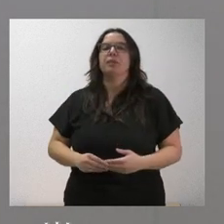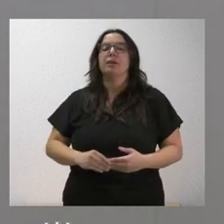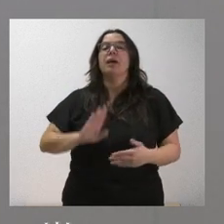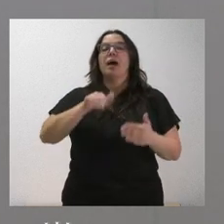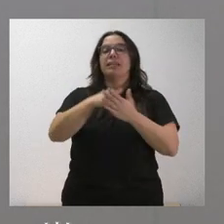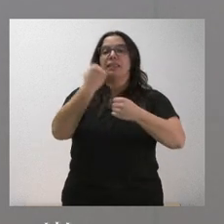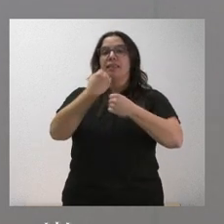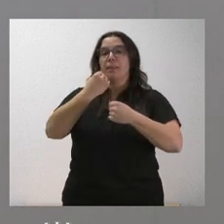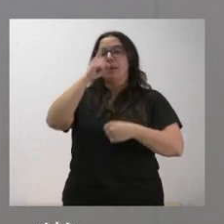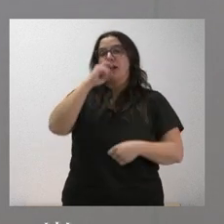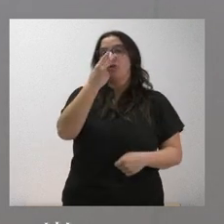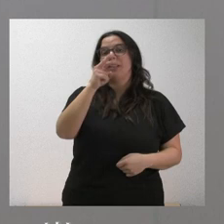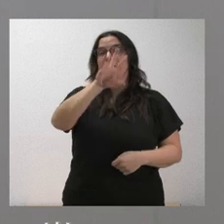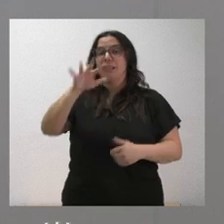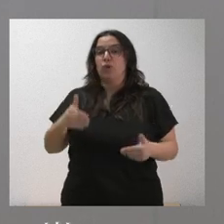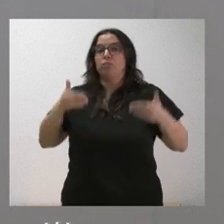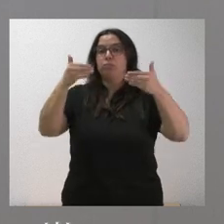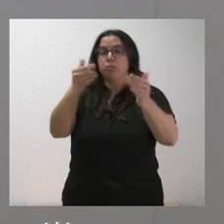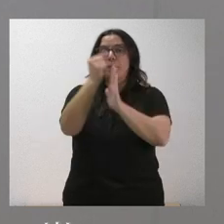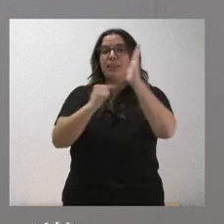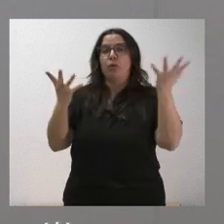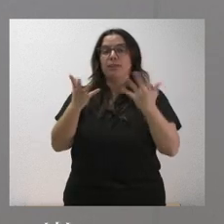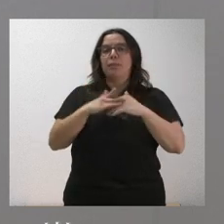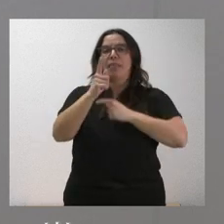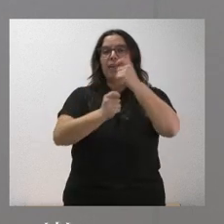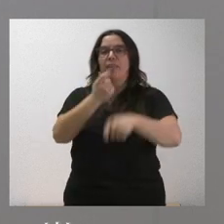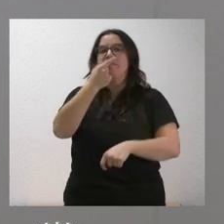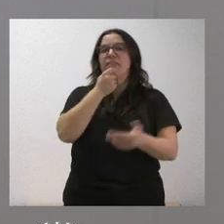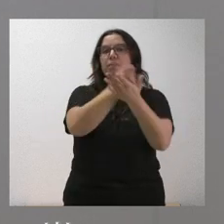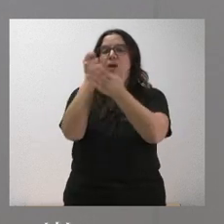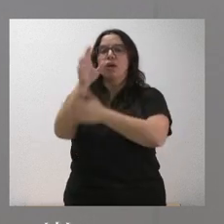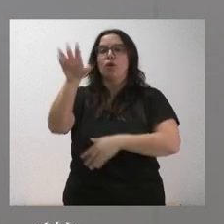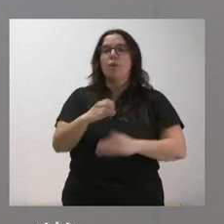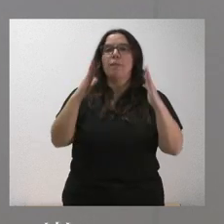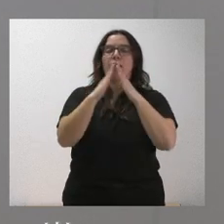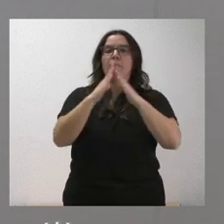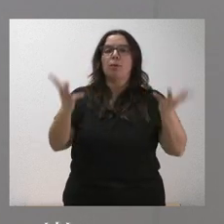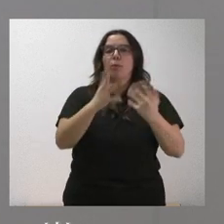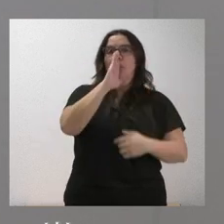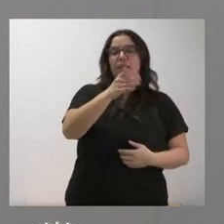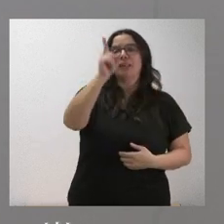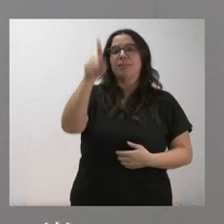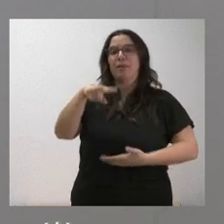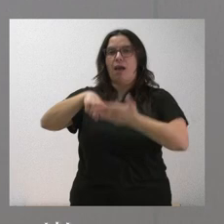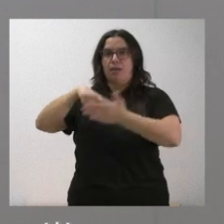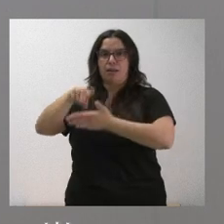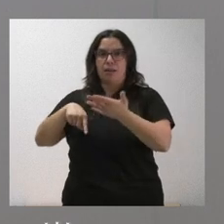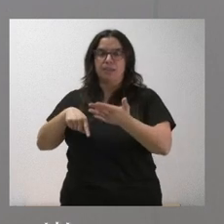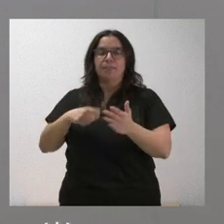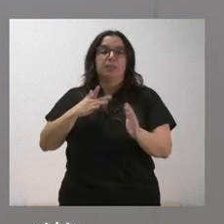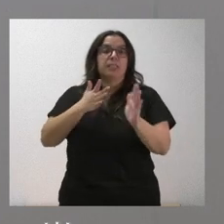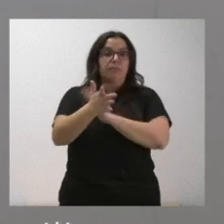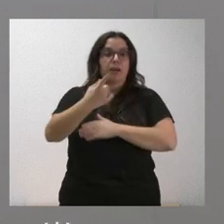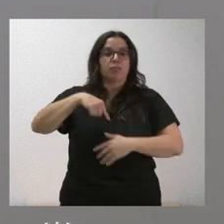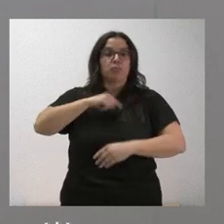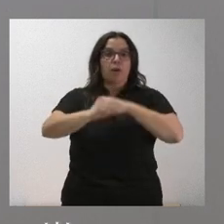25 las medidas urgentes dirigidas a facilitar los pagos en la compra de vivienda de promoción directa y así como los alquileres y por tanto lo